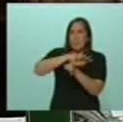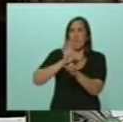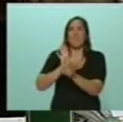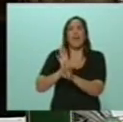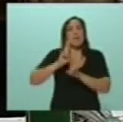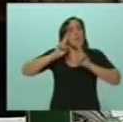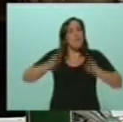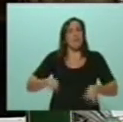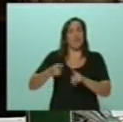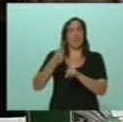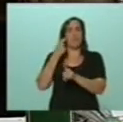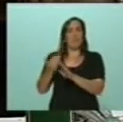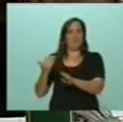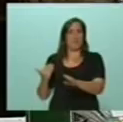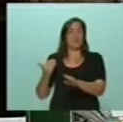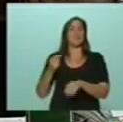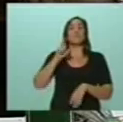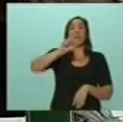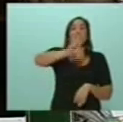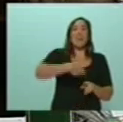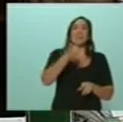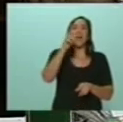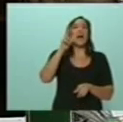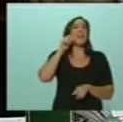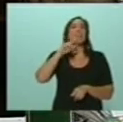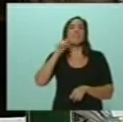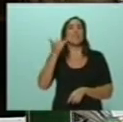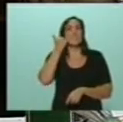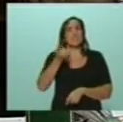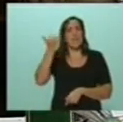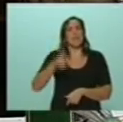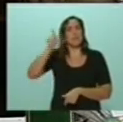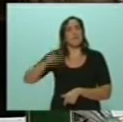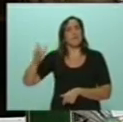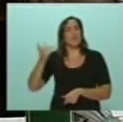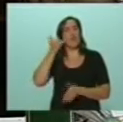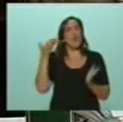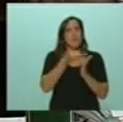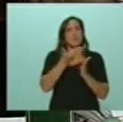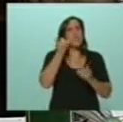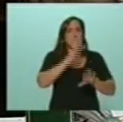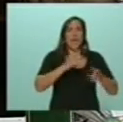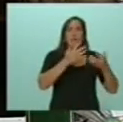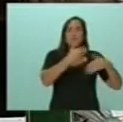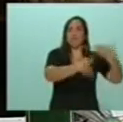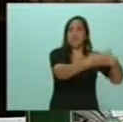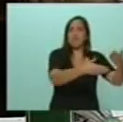1.680 personas ya están en proceso de ejecución y créditos